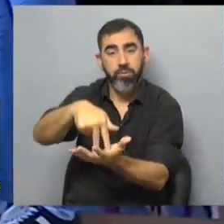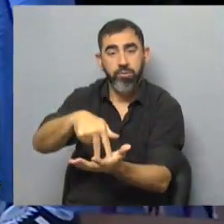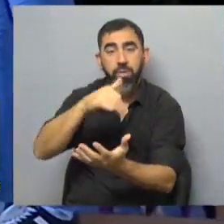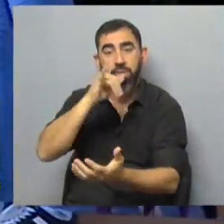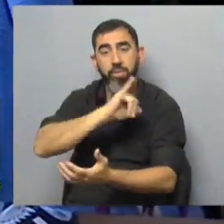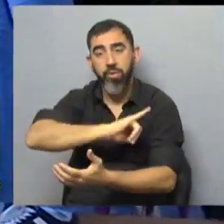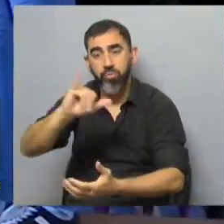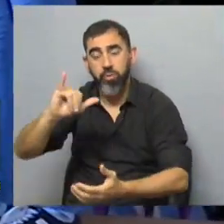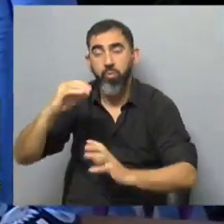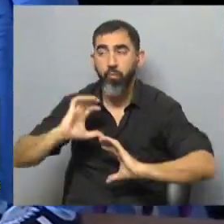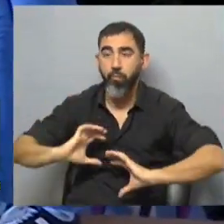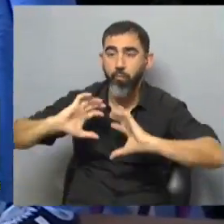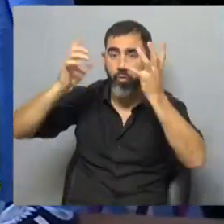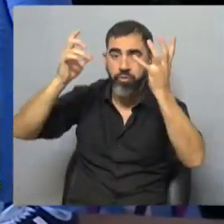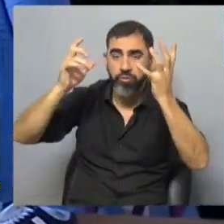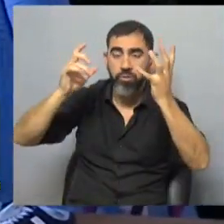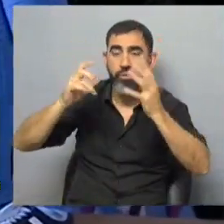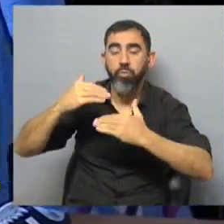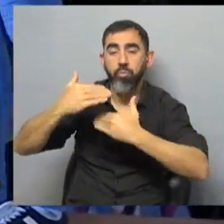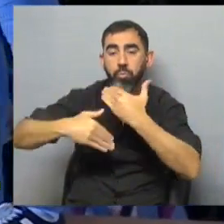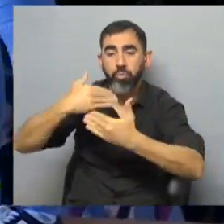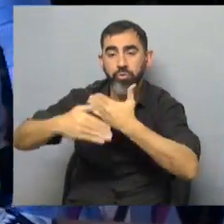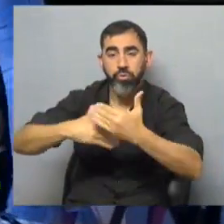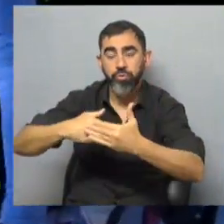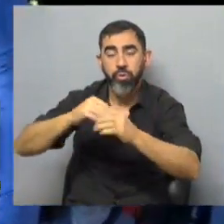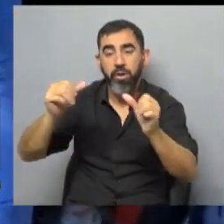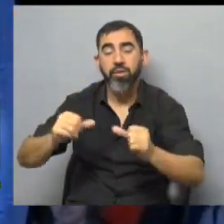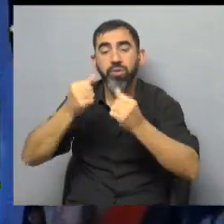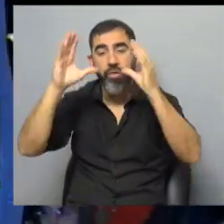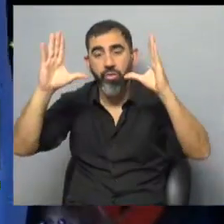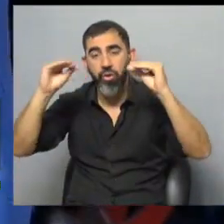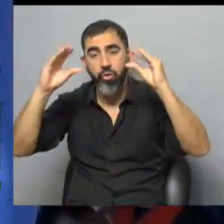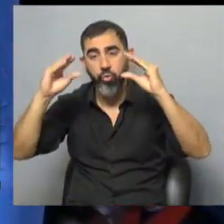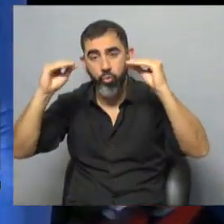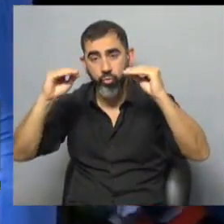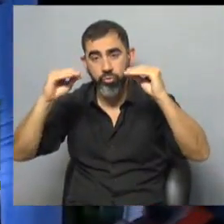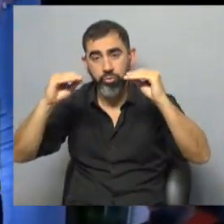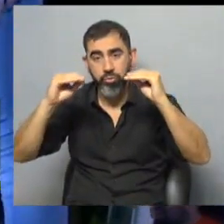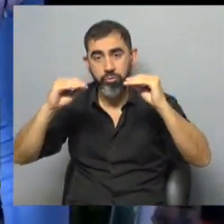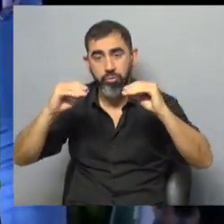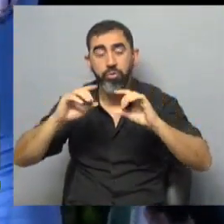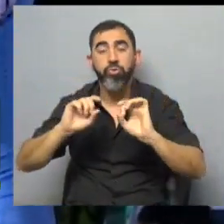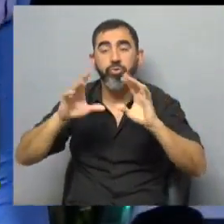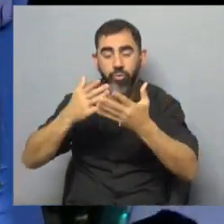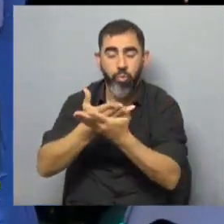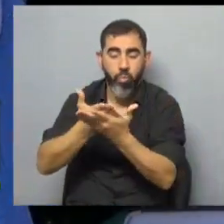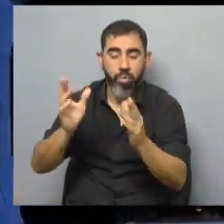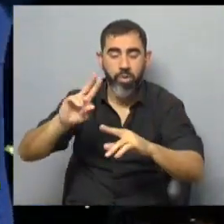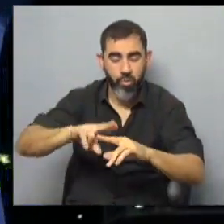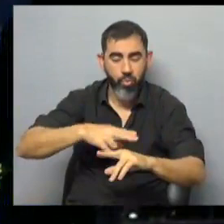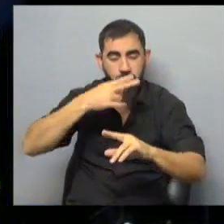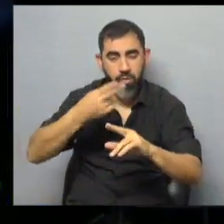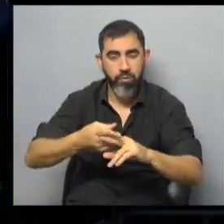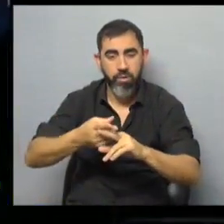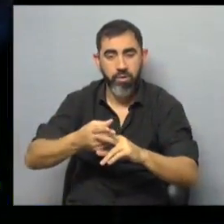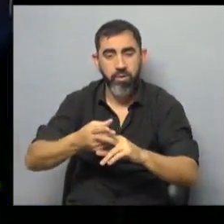Denunciamos la violencia que implican los procedimientos realizados en horas nocturnas, lo cual no hace más que demostrar una y otra vez